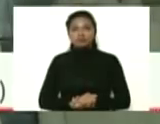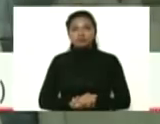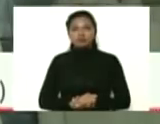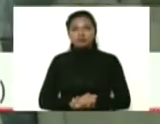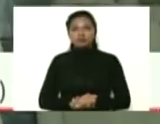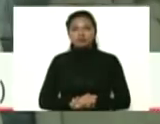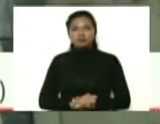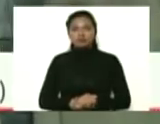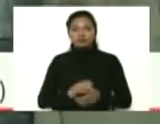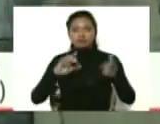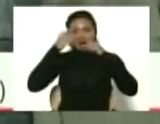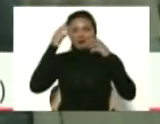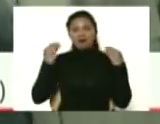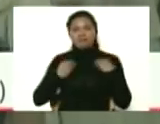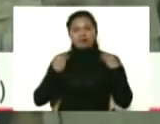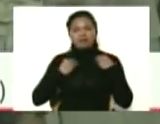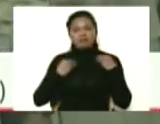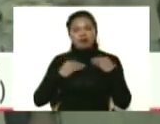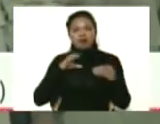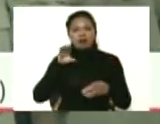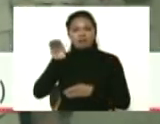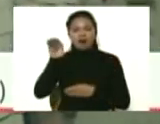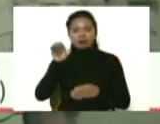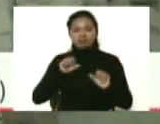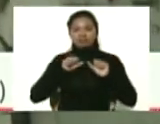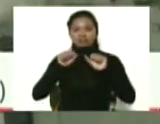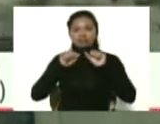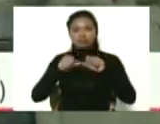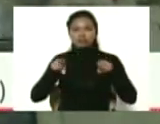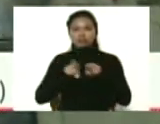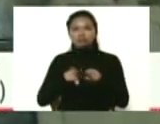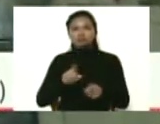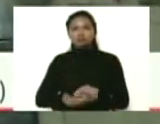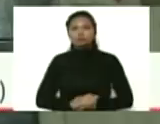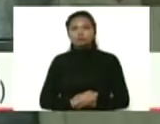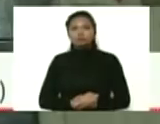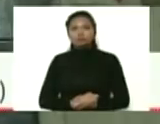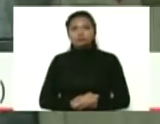Muy bien. La patria sigue.